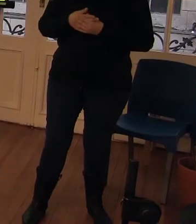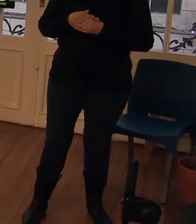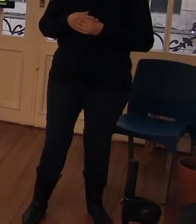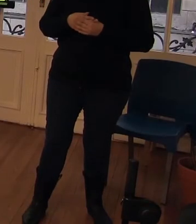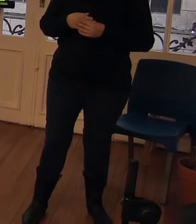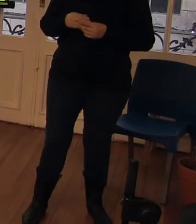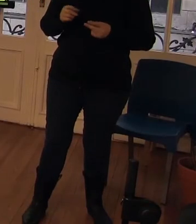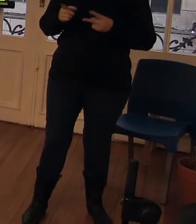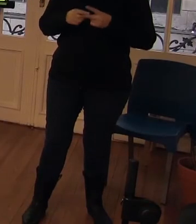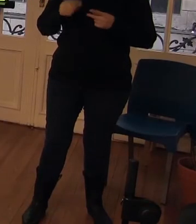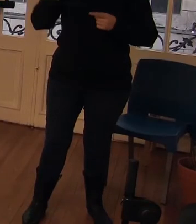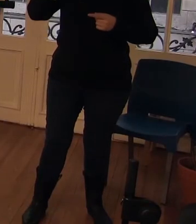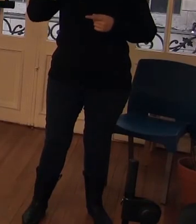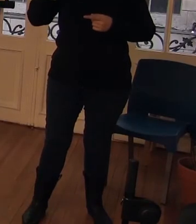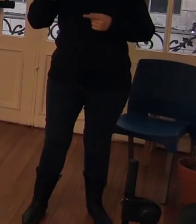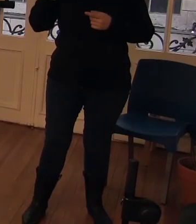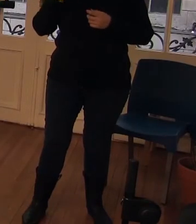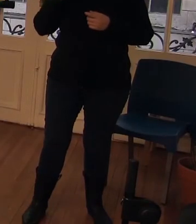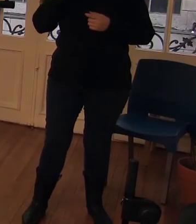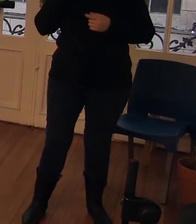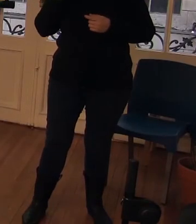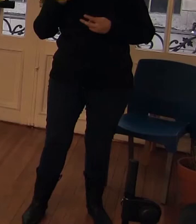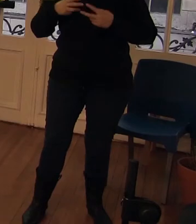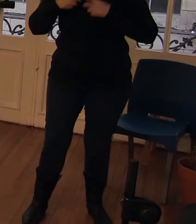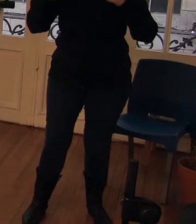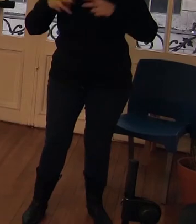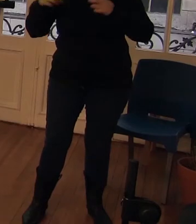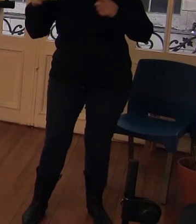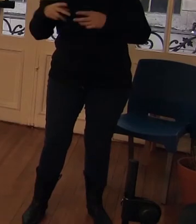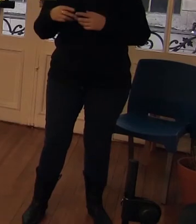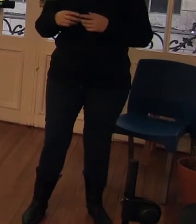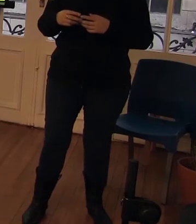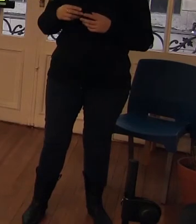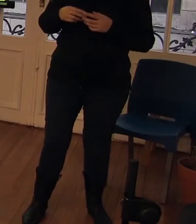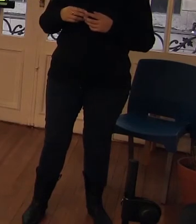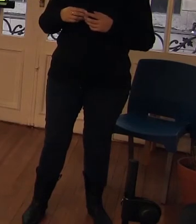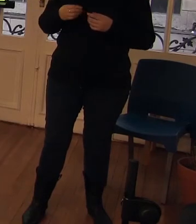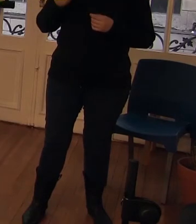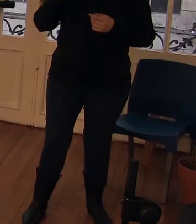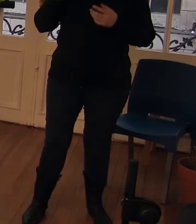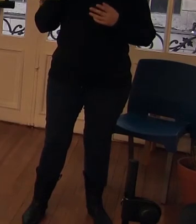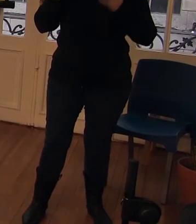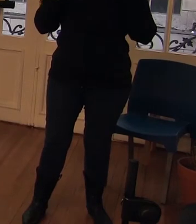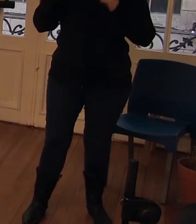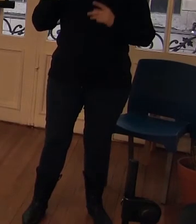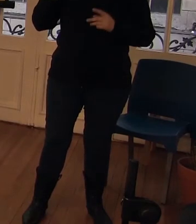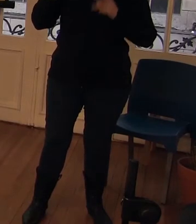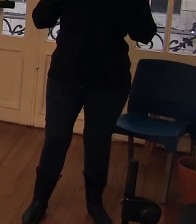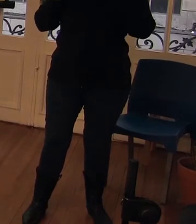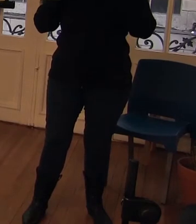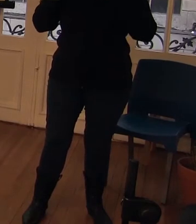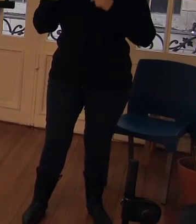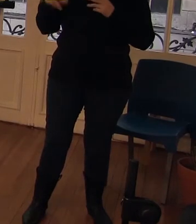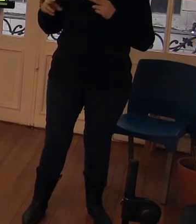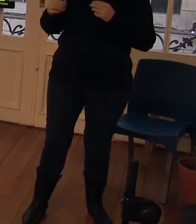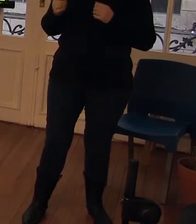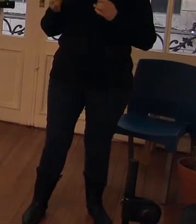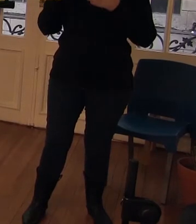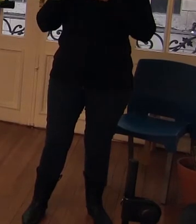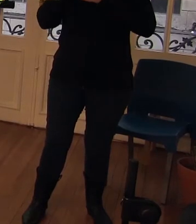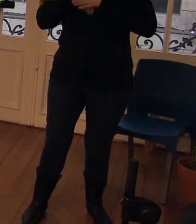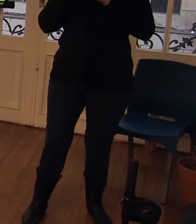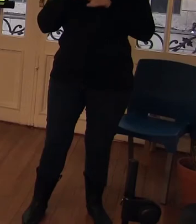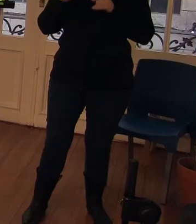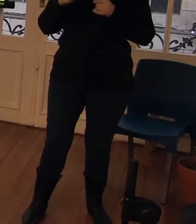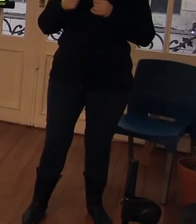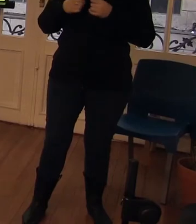Y dar a experimentar. No puedo esconder bellas artes. O sea, yo tengo que bocetar, tengo que probar,